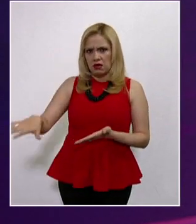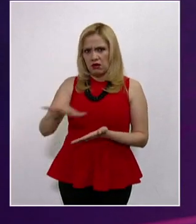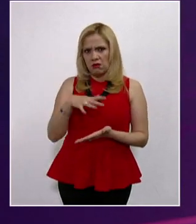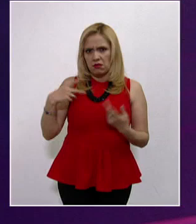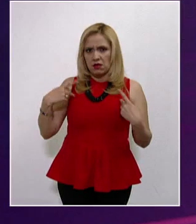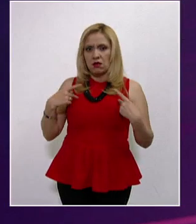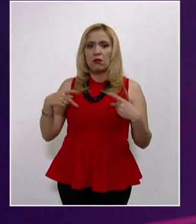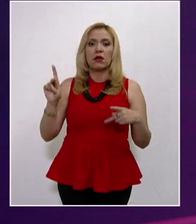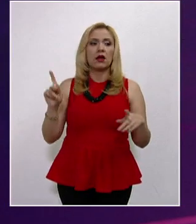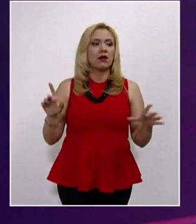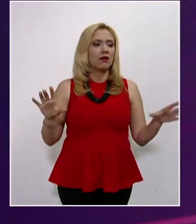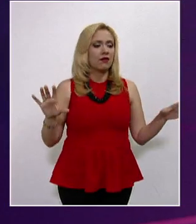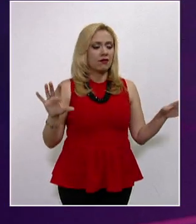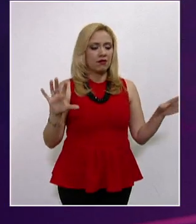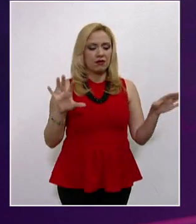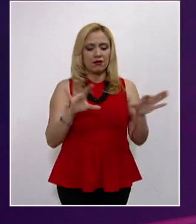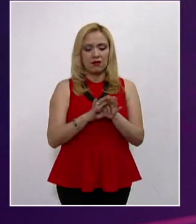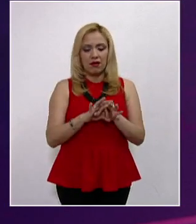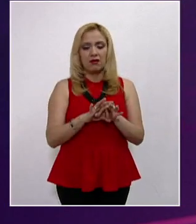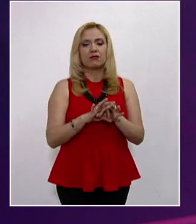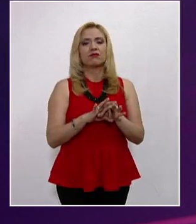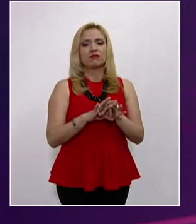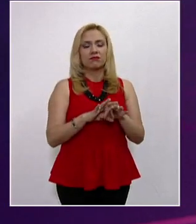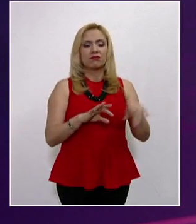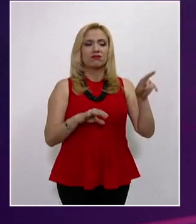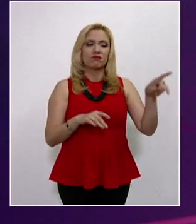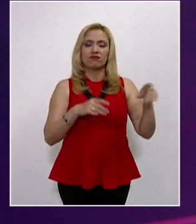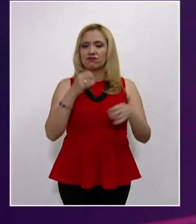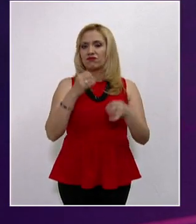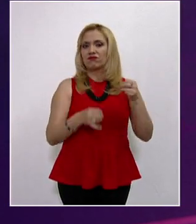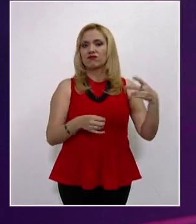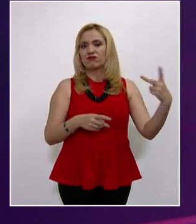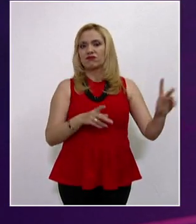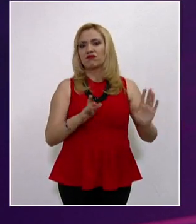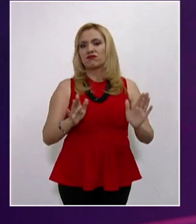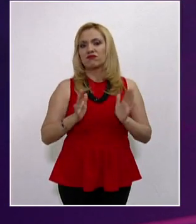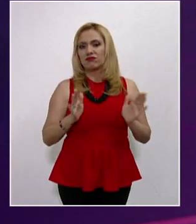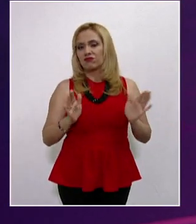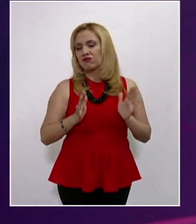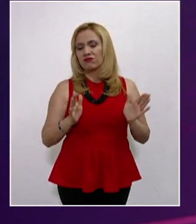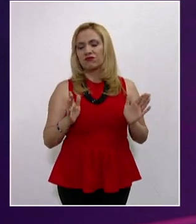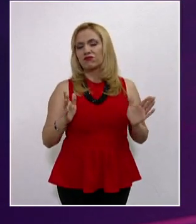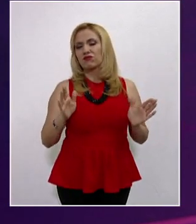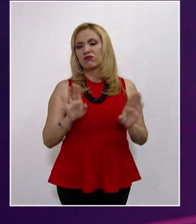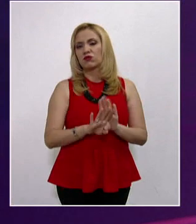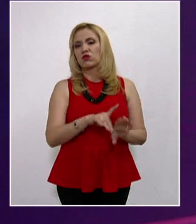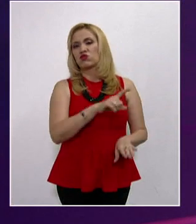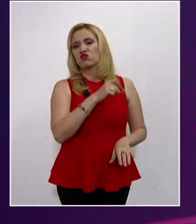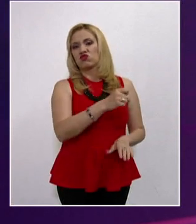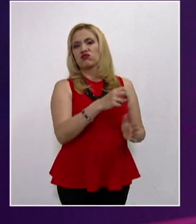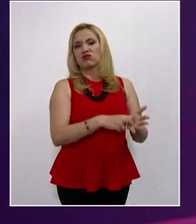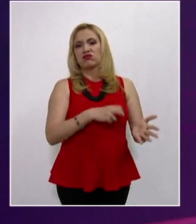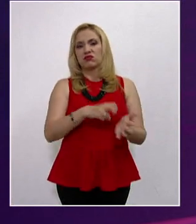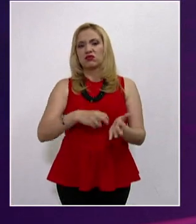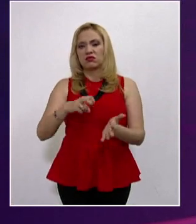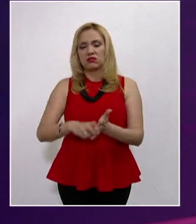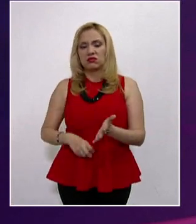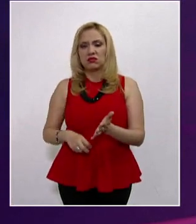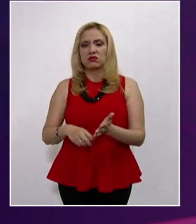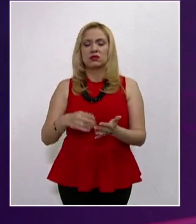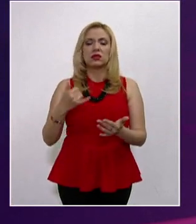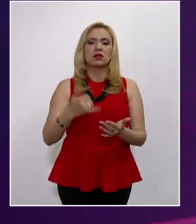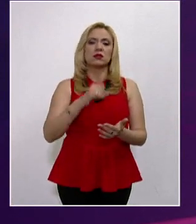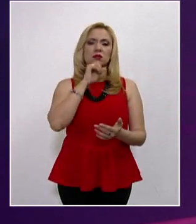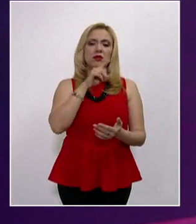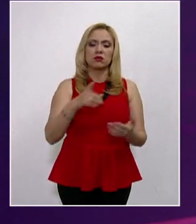se derivan ciertos delitos que corresponde juzgar al fuero militar, ¿no? Digo, ya la cuestión de cómo se coordinan ambas jurisdicciones,